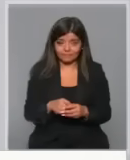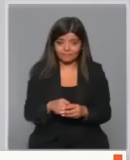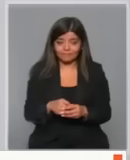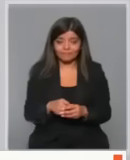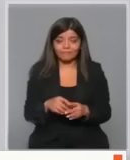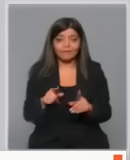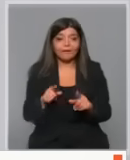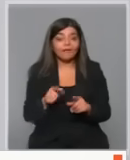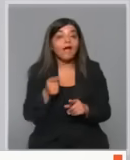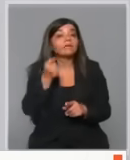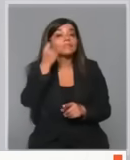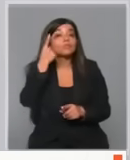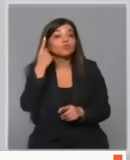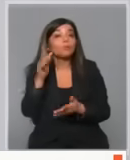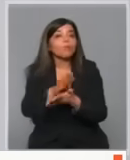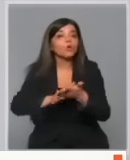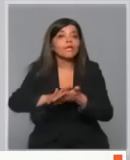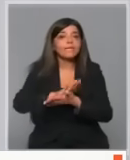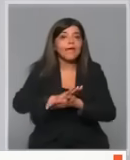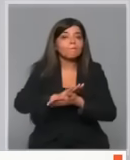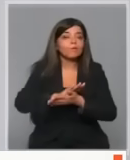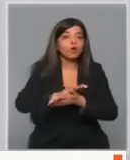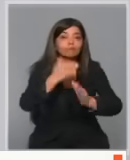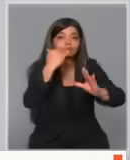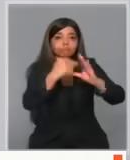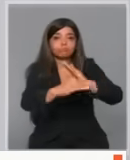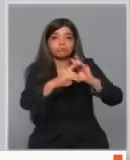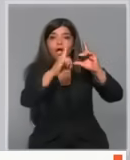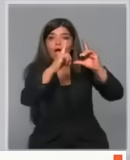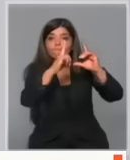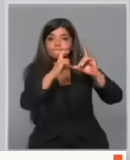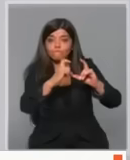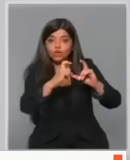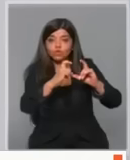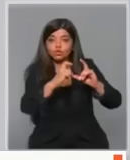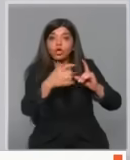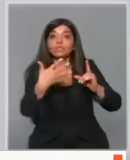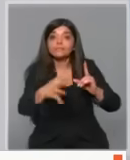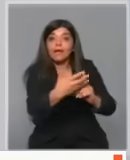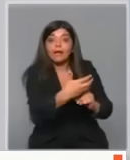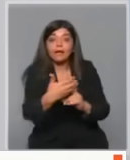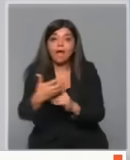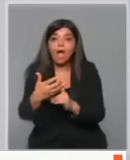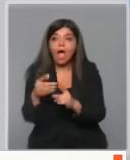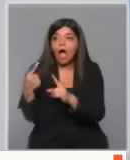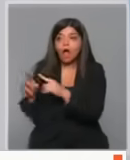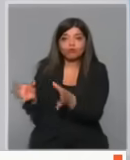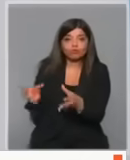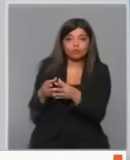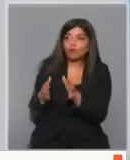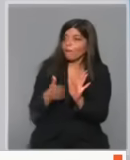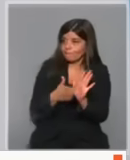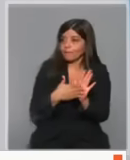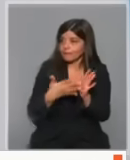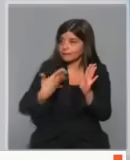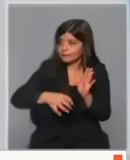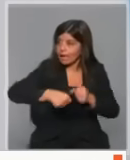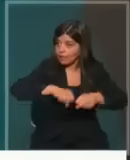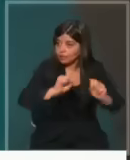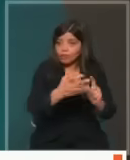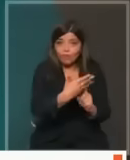Así se supo, por ejemplo, que los sujetos enviaron una foto de Rudy Basualto raptado al resto de la banda para confirmar el éxito de la